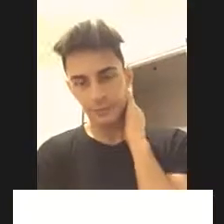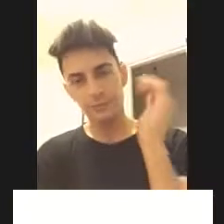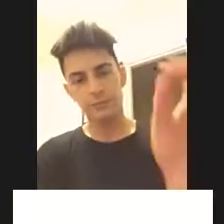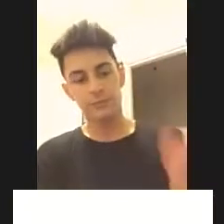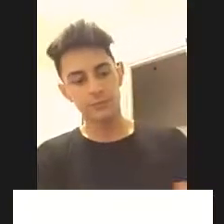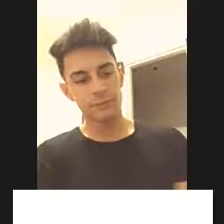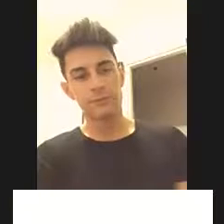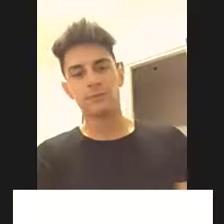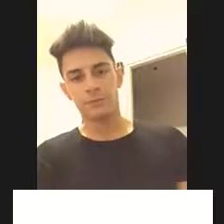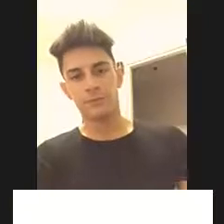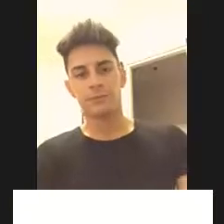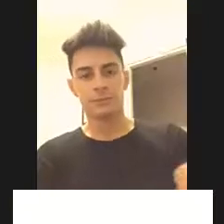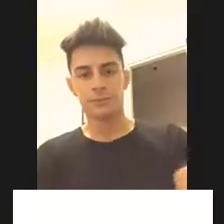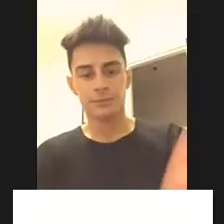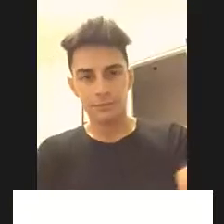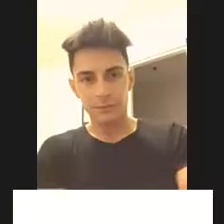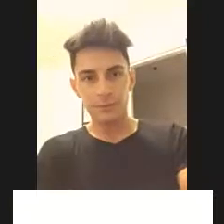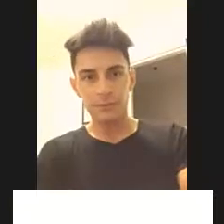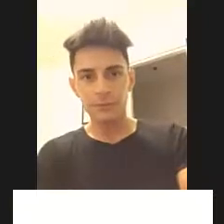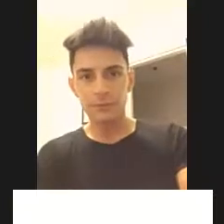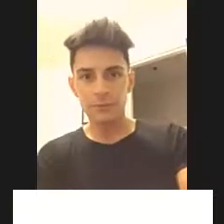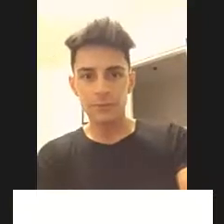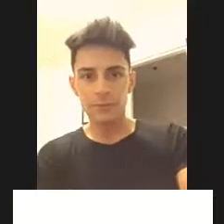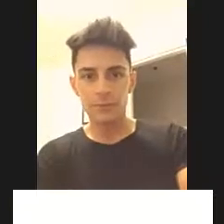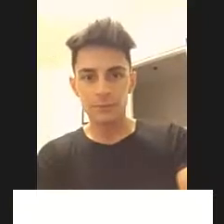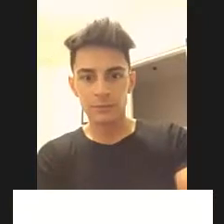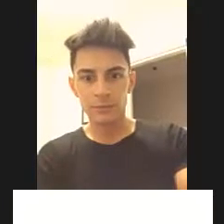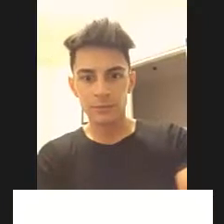gente, ahora te dejo hablar, Zaida, y que lo expliques, pero me parece